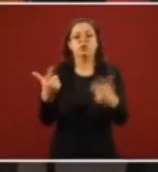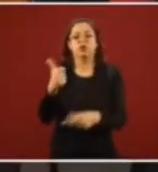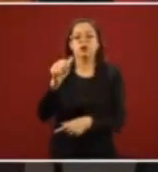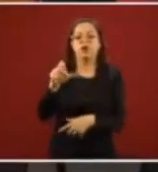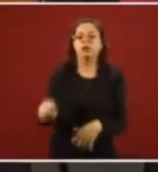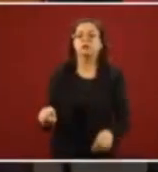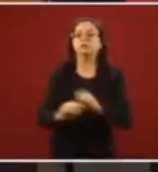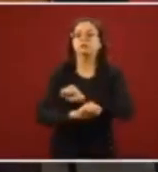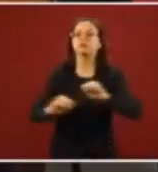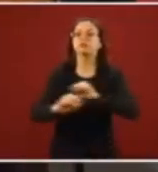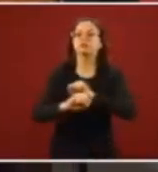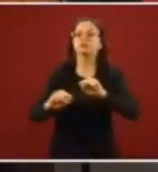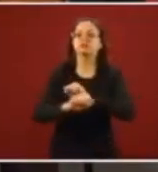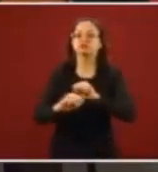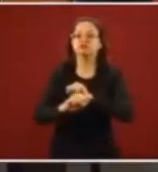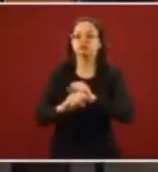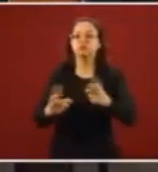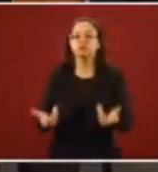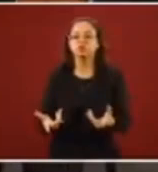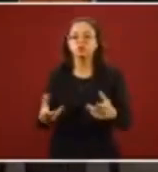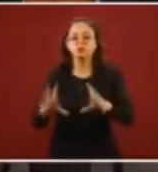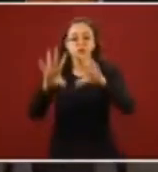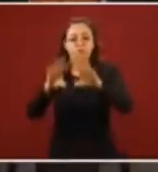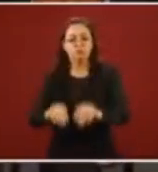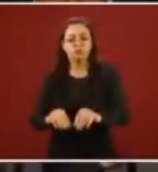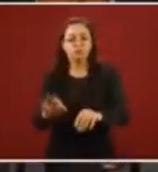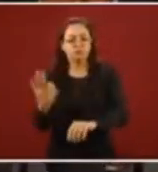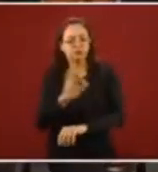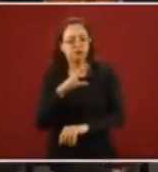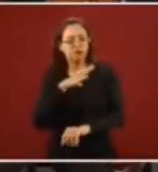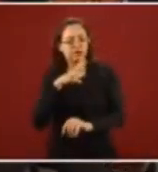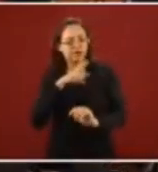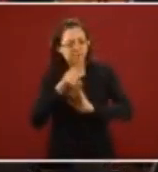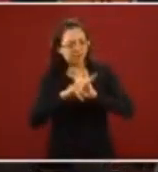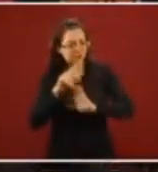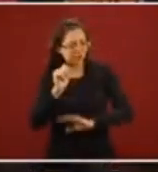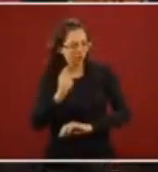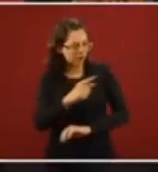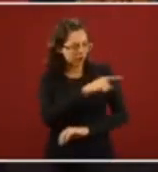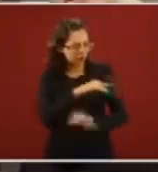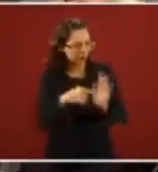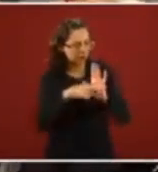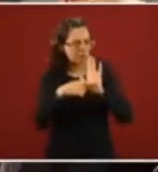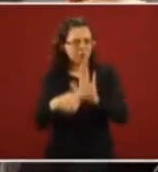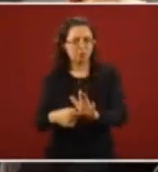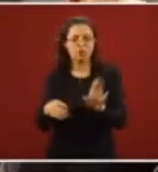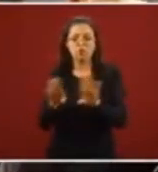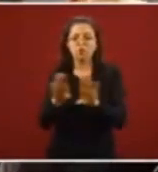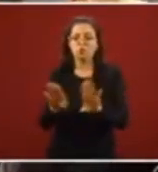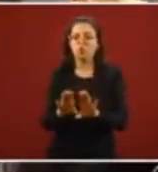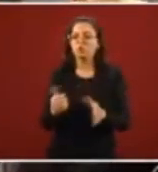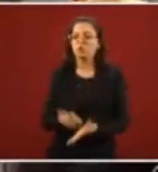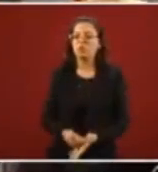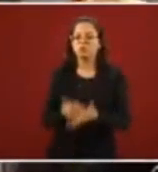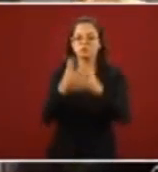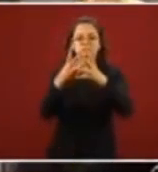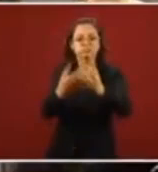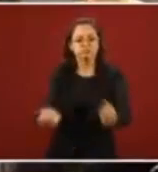A lo mejor tienen por ahí algún video que es sobre lo de la técnica, una vez